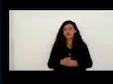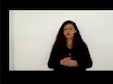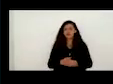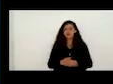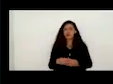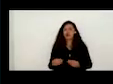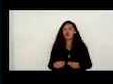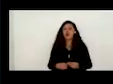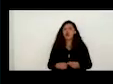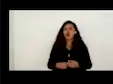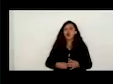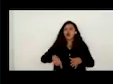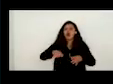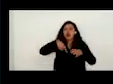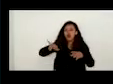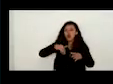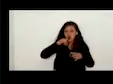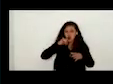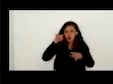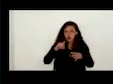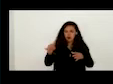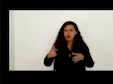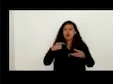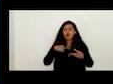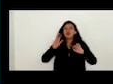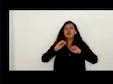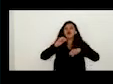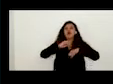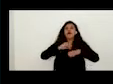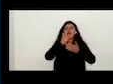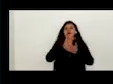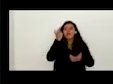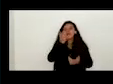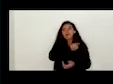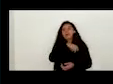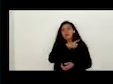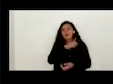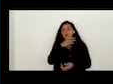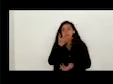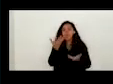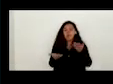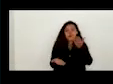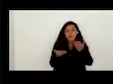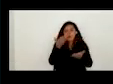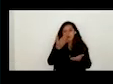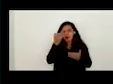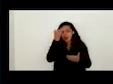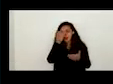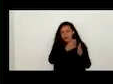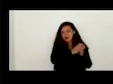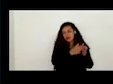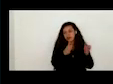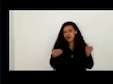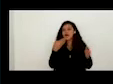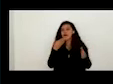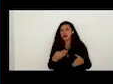pasta y que ya la estoy contabilizando como una grasa saludable que va a guardar un equilibrio a lo largo de las